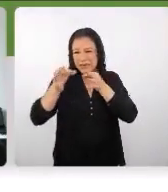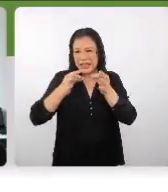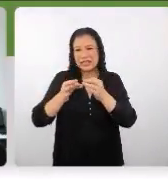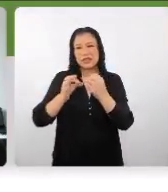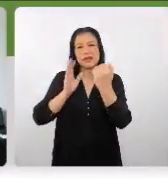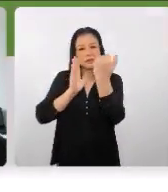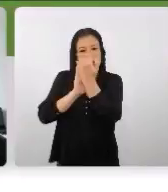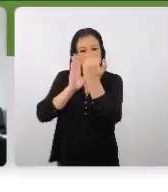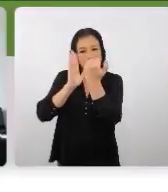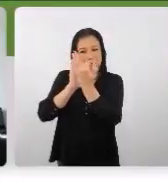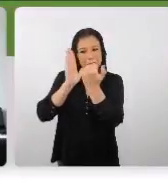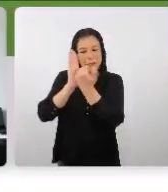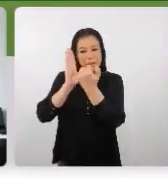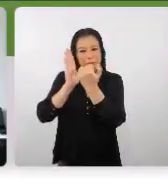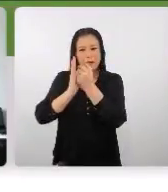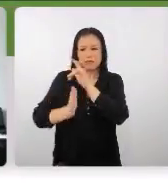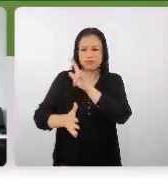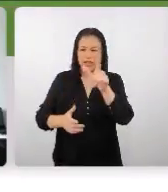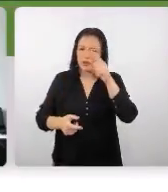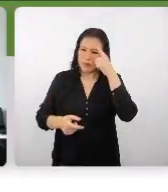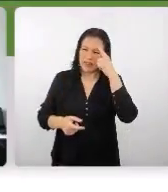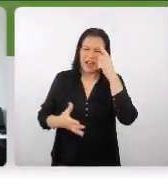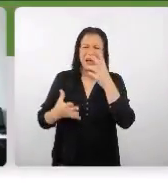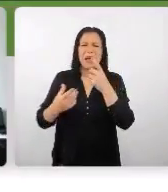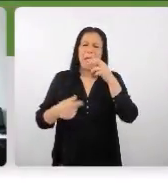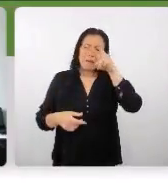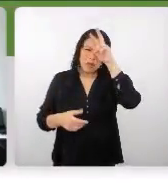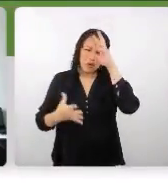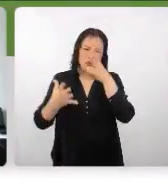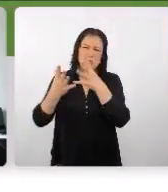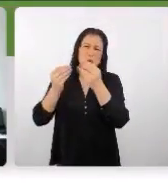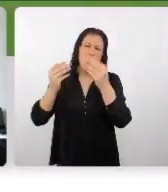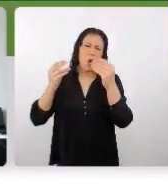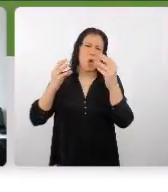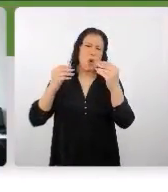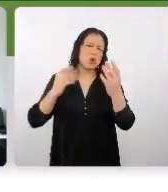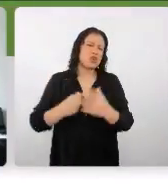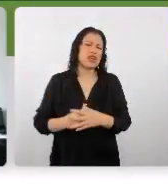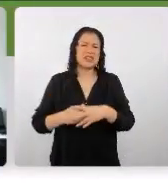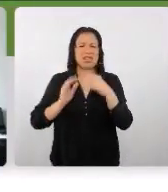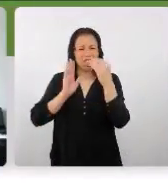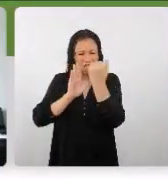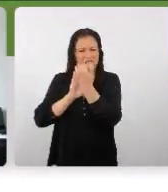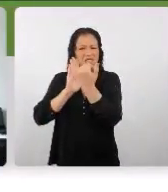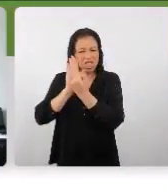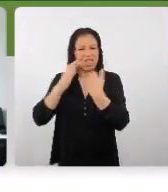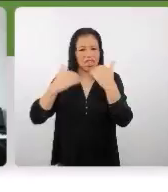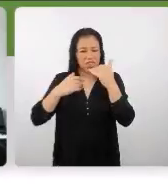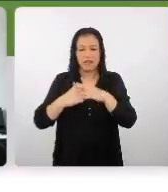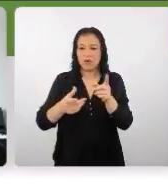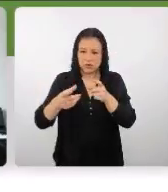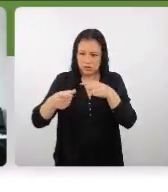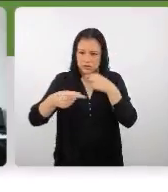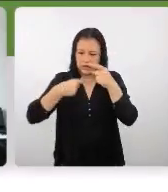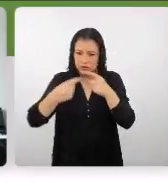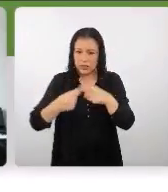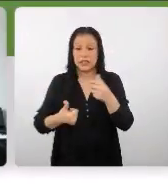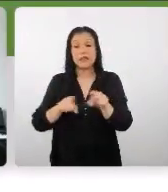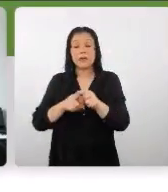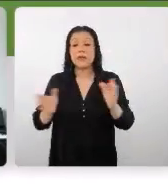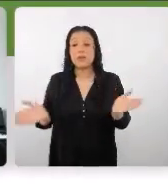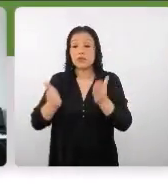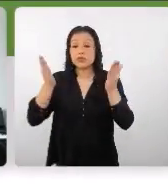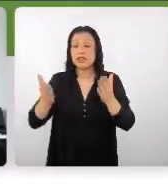Acuérdense que ellos están pensando que hay muchas restricciones, por eso lo ven como barrera. También impulsar las actividades y tipos de